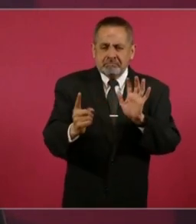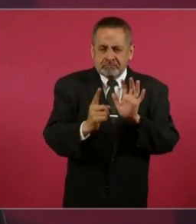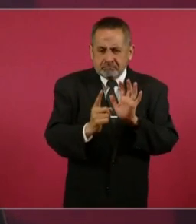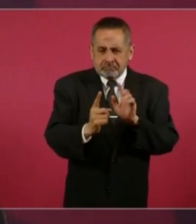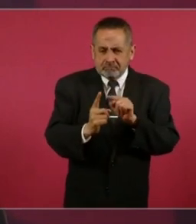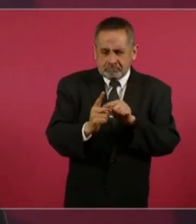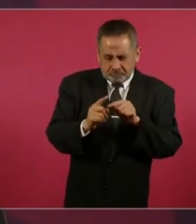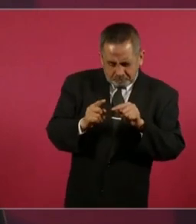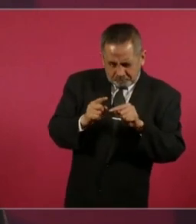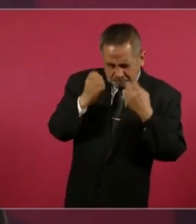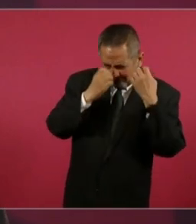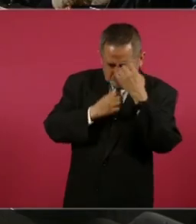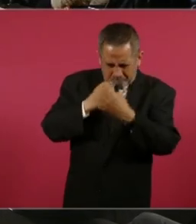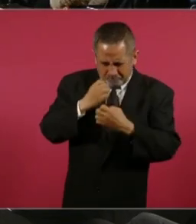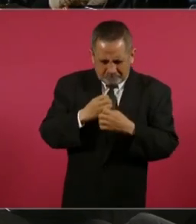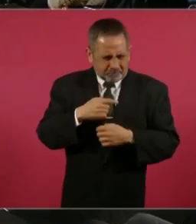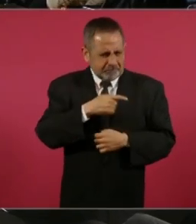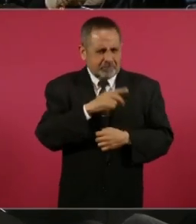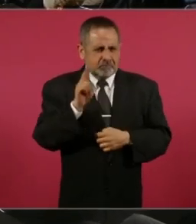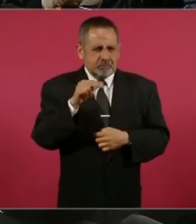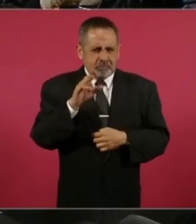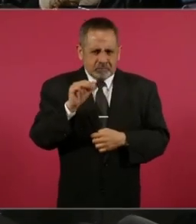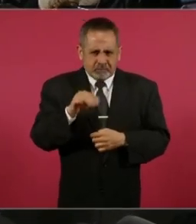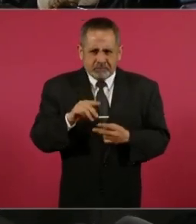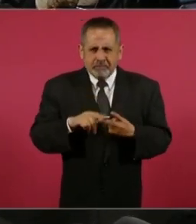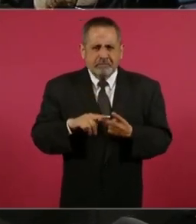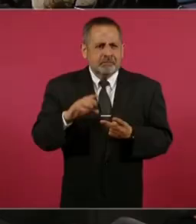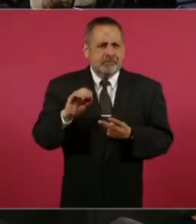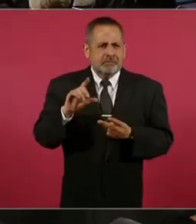de la unan O del